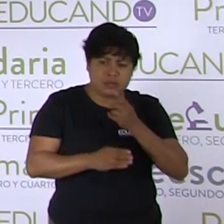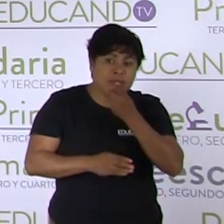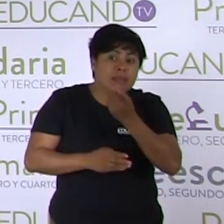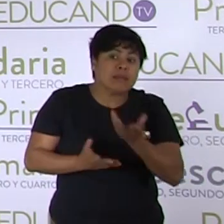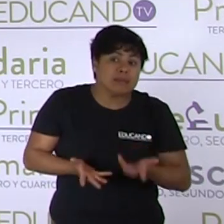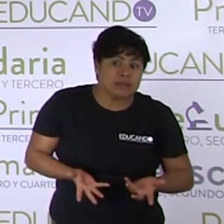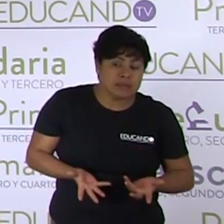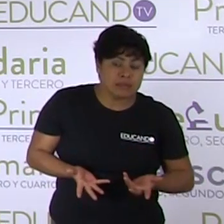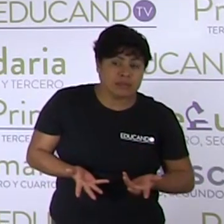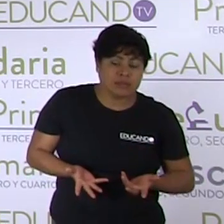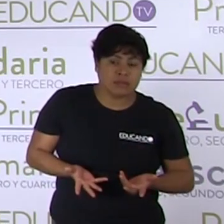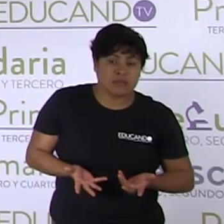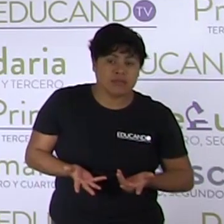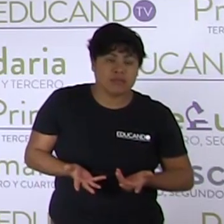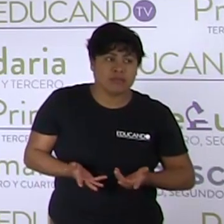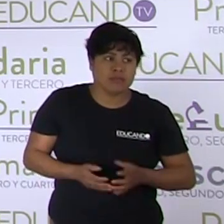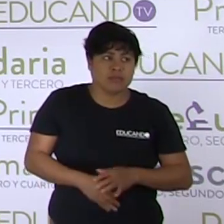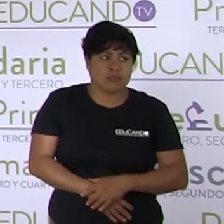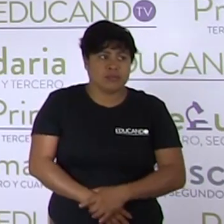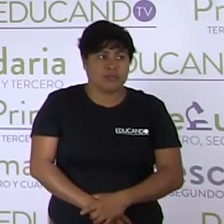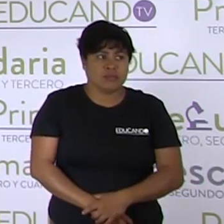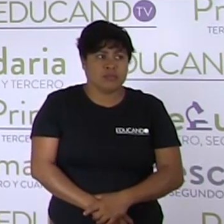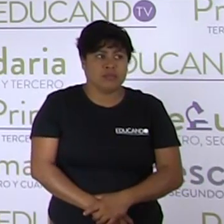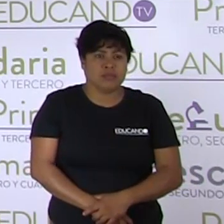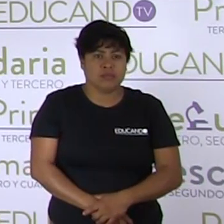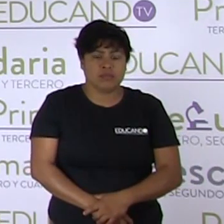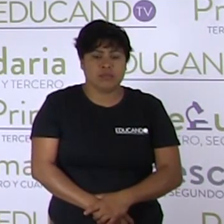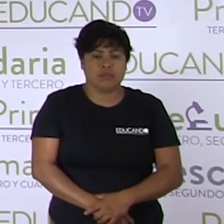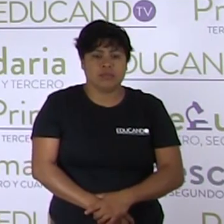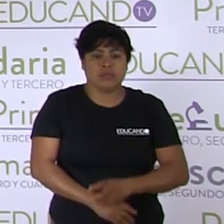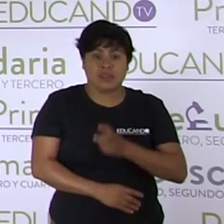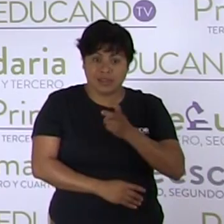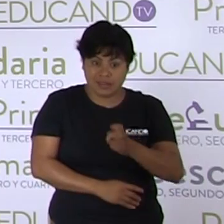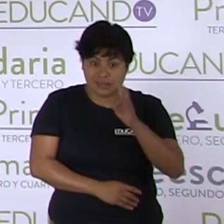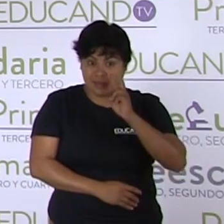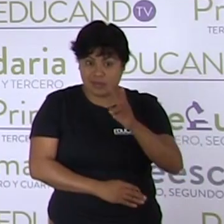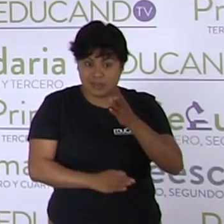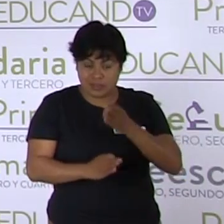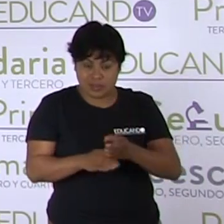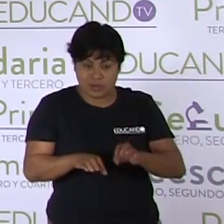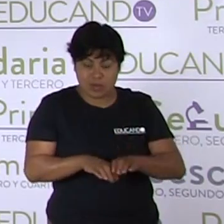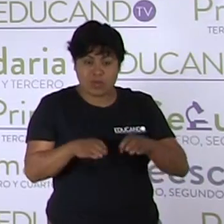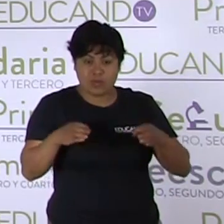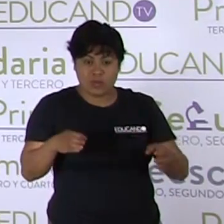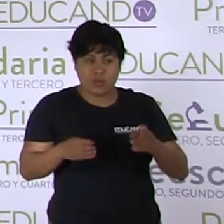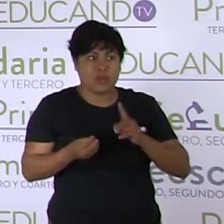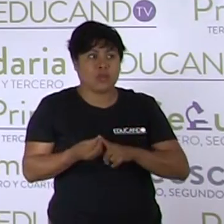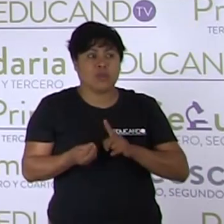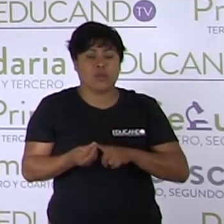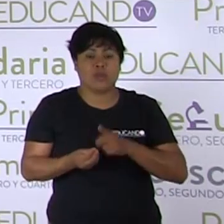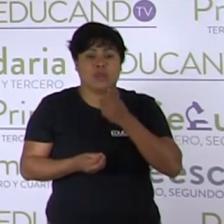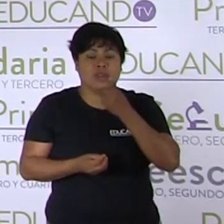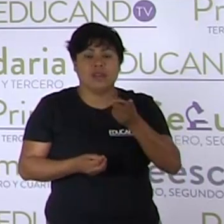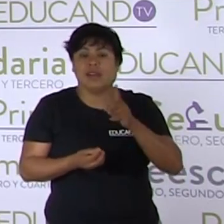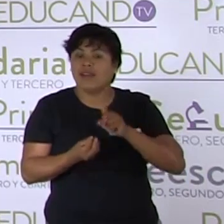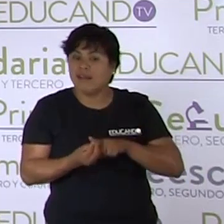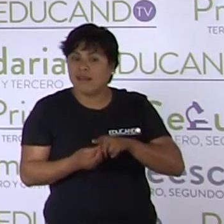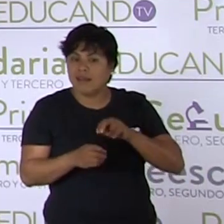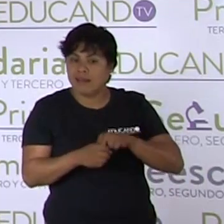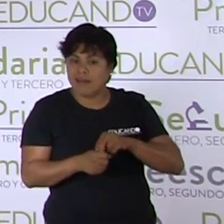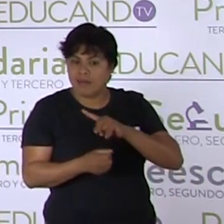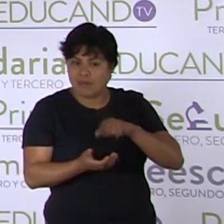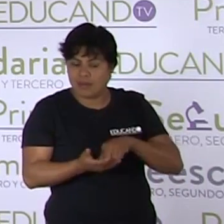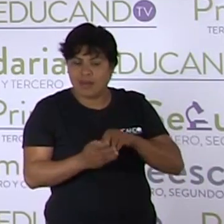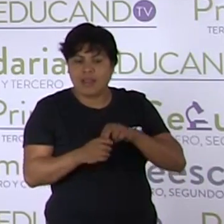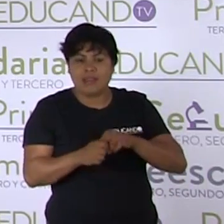decís? Parte de este cuento en donde en Chiapas, sí,